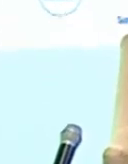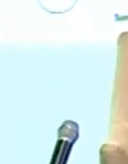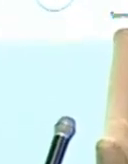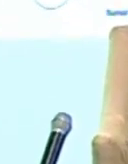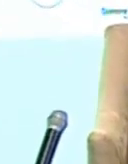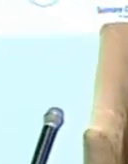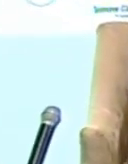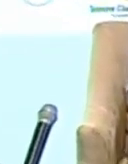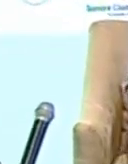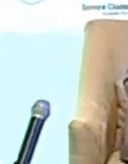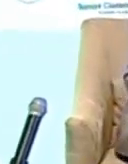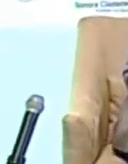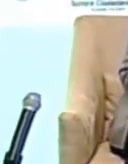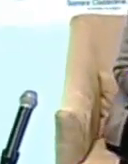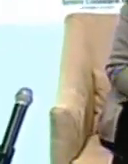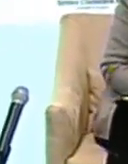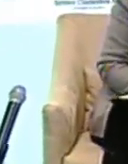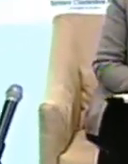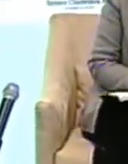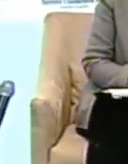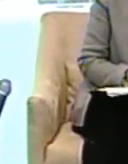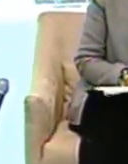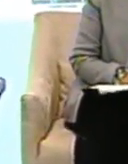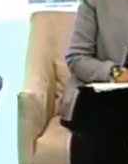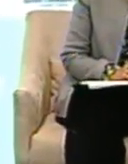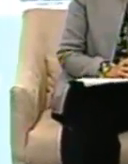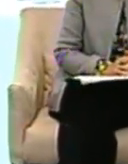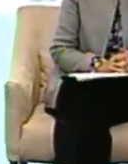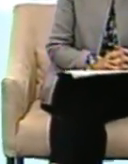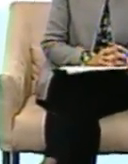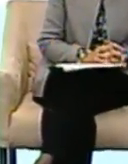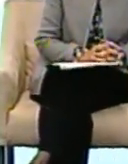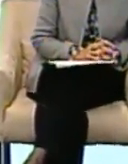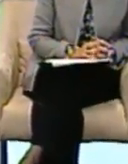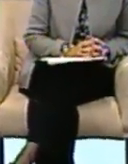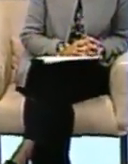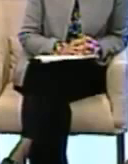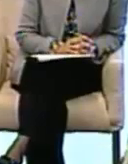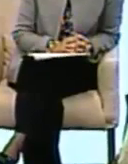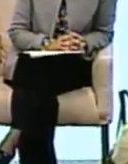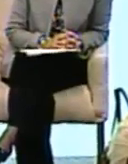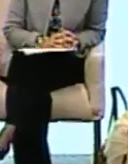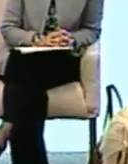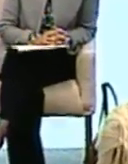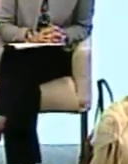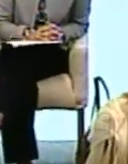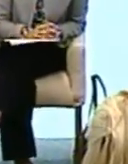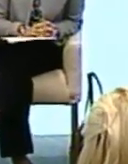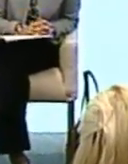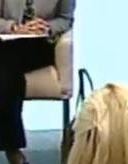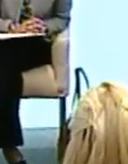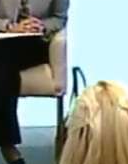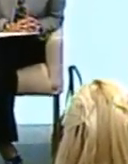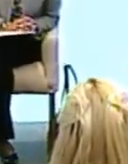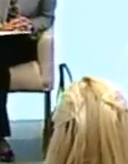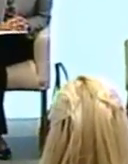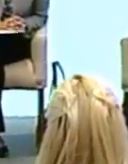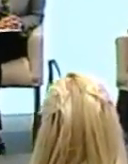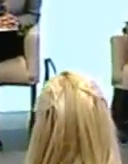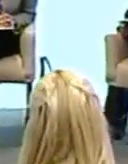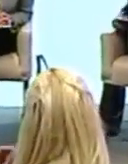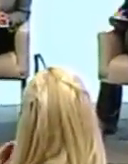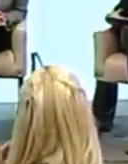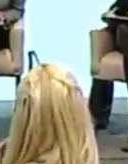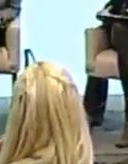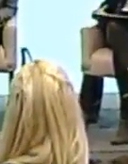Gracias, gracias. Bueno, muy buenas tardes casi ya a todos. Es un gusto para mí